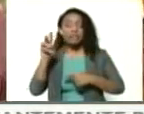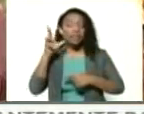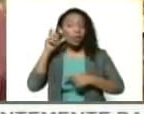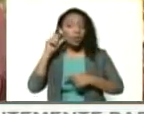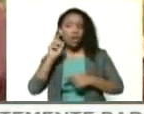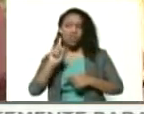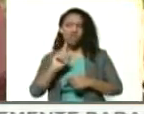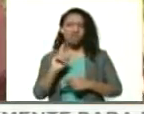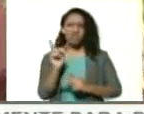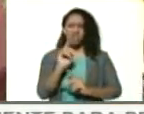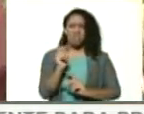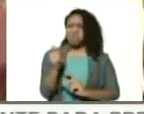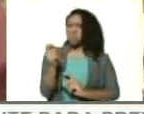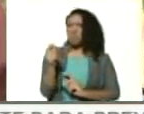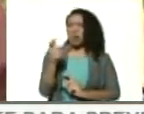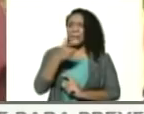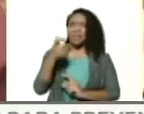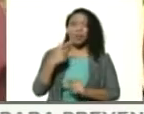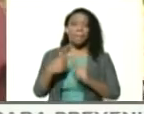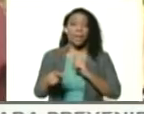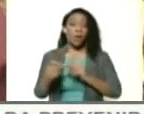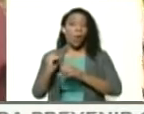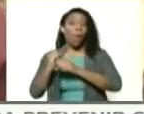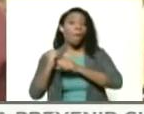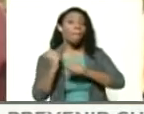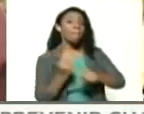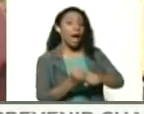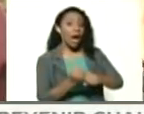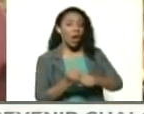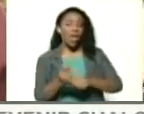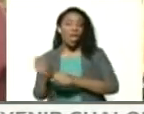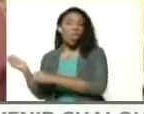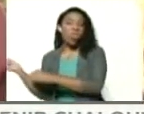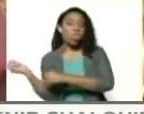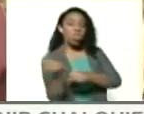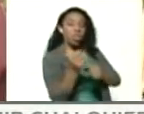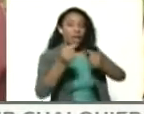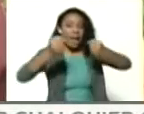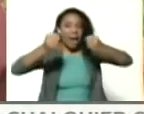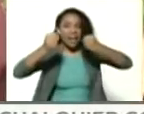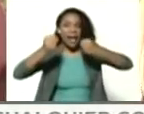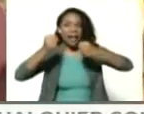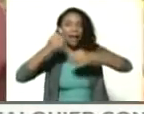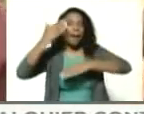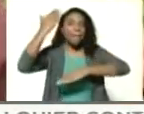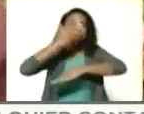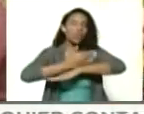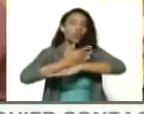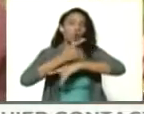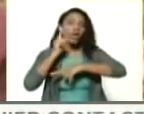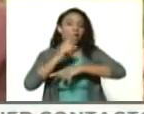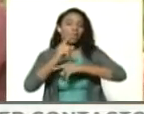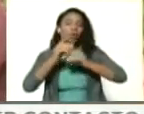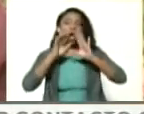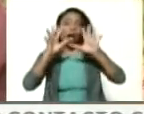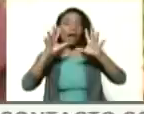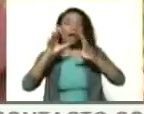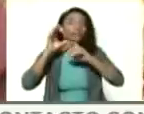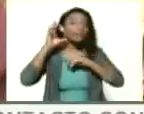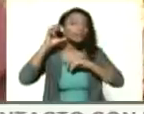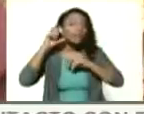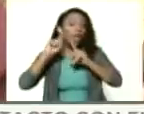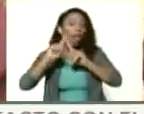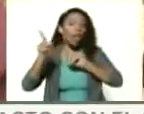muchas personas, ¿no? Pero con palos y botellas hacían sonar las rejas que servían de muro y el eco retumbaba a lo lejos.